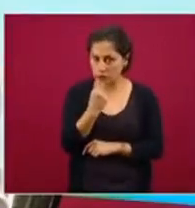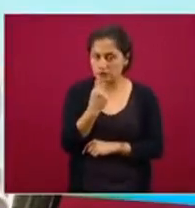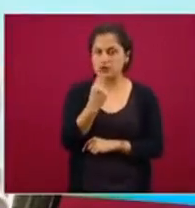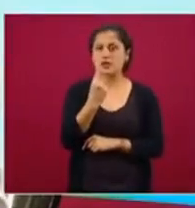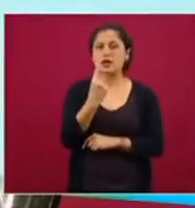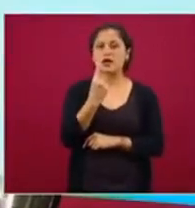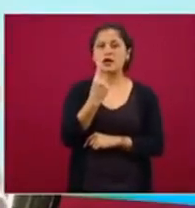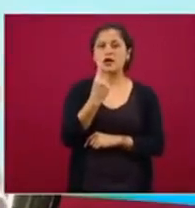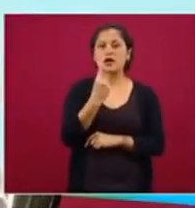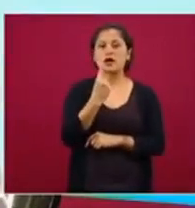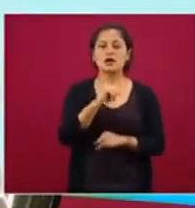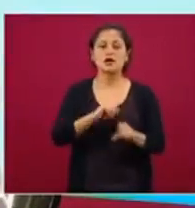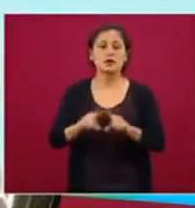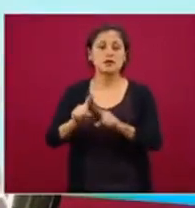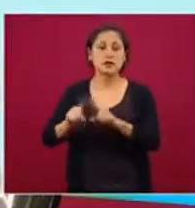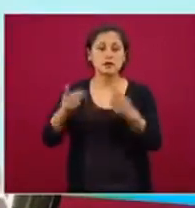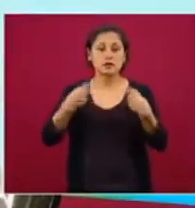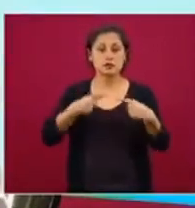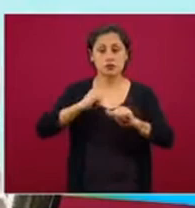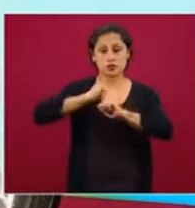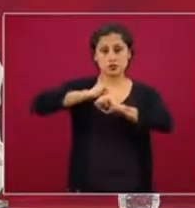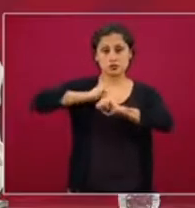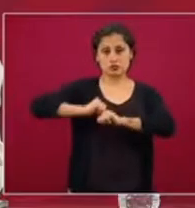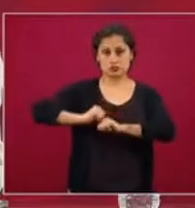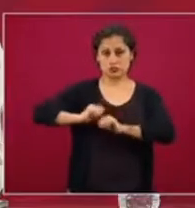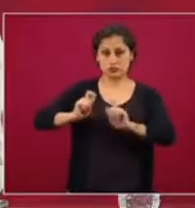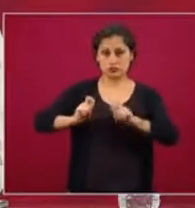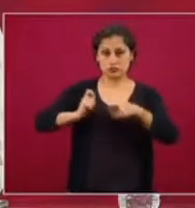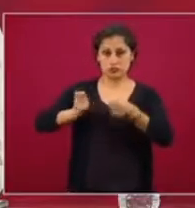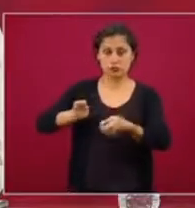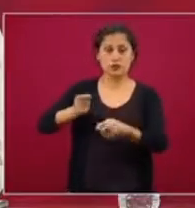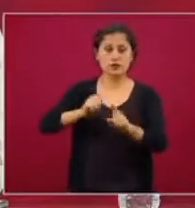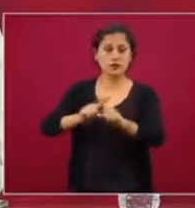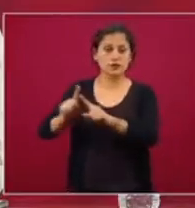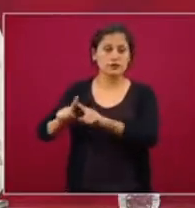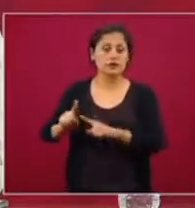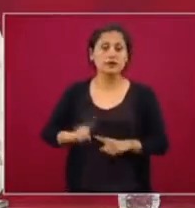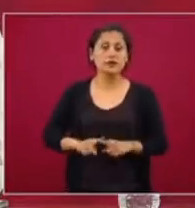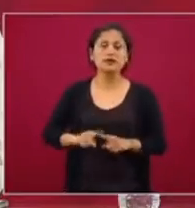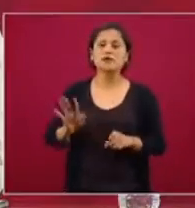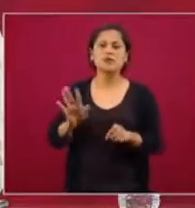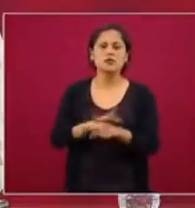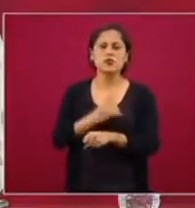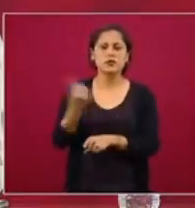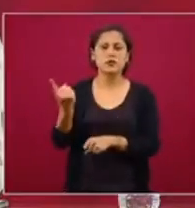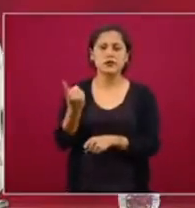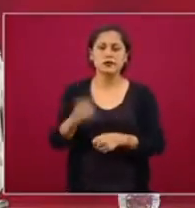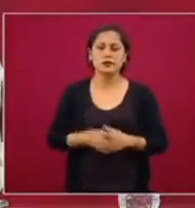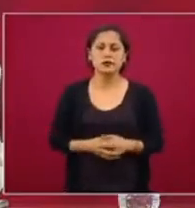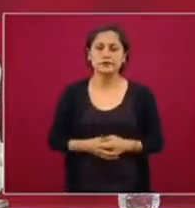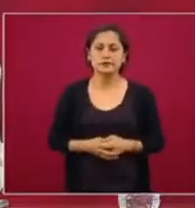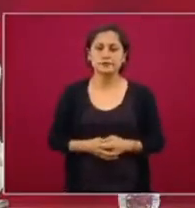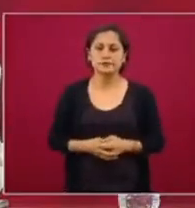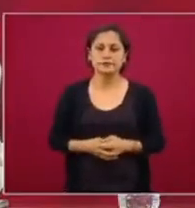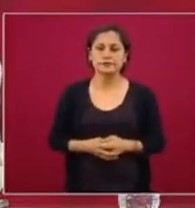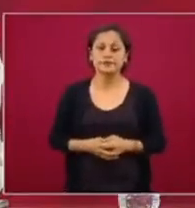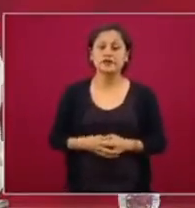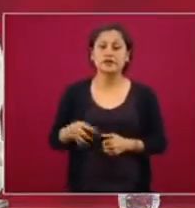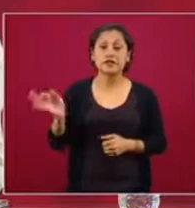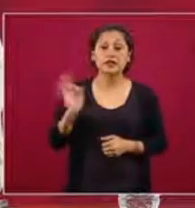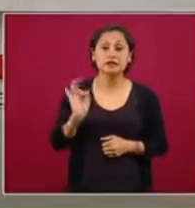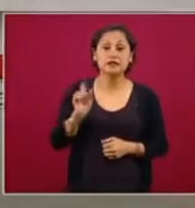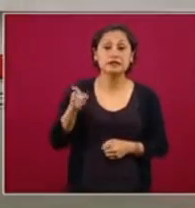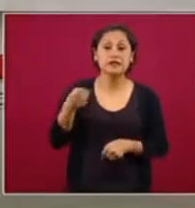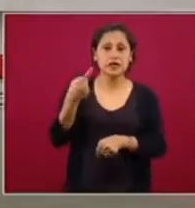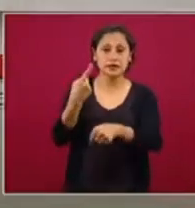policía, los funcionarios y funcionarias, porque aquí lo que representan su potencial enfermedad